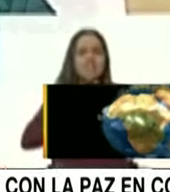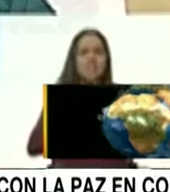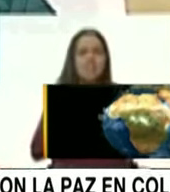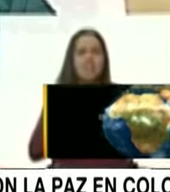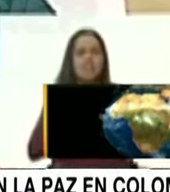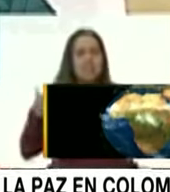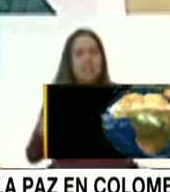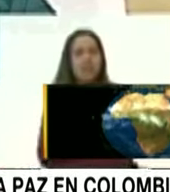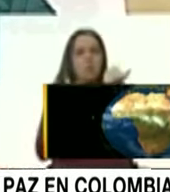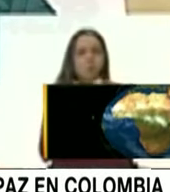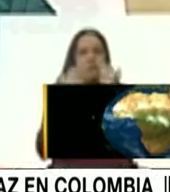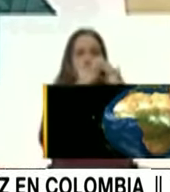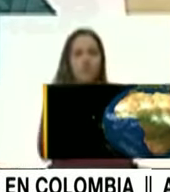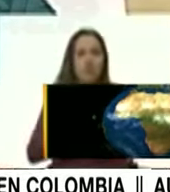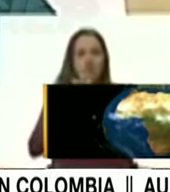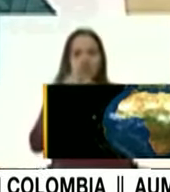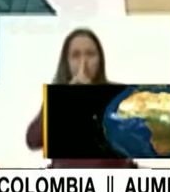calla.